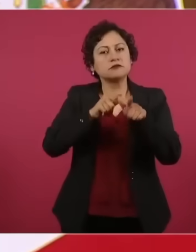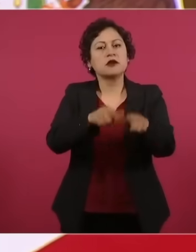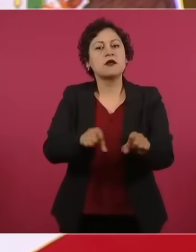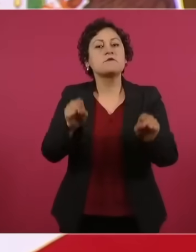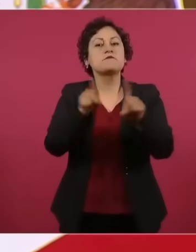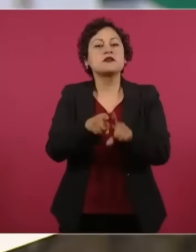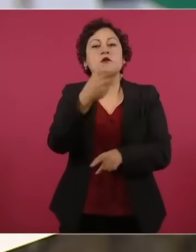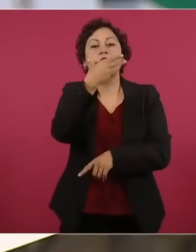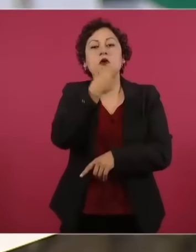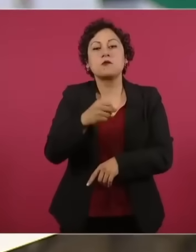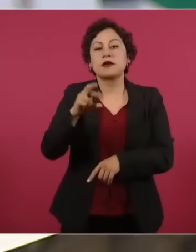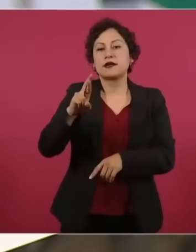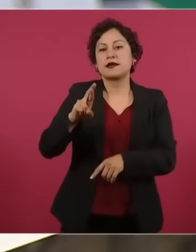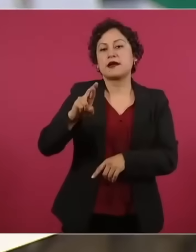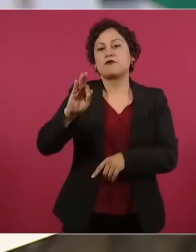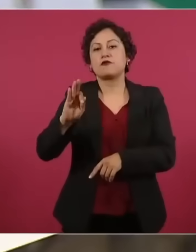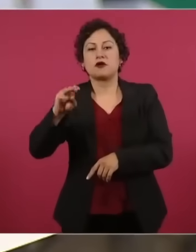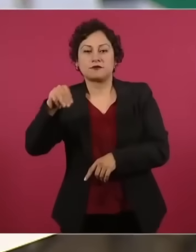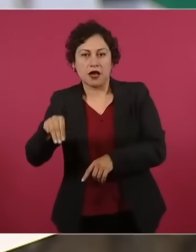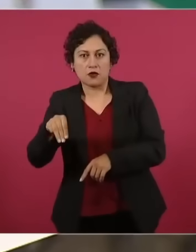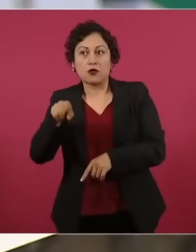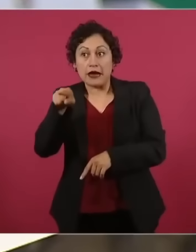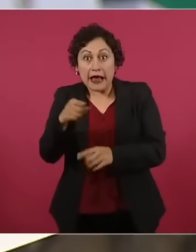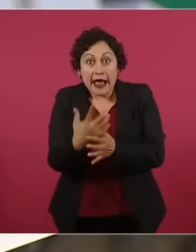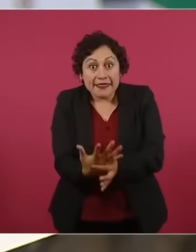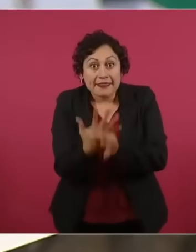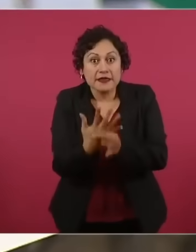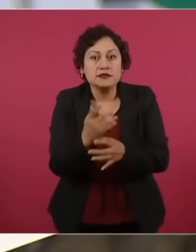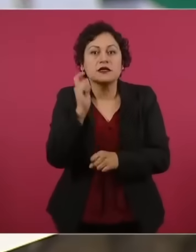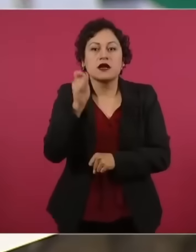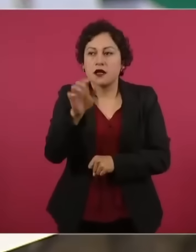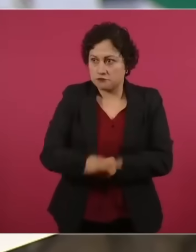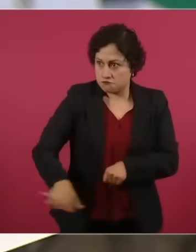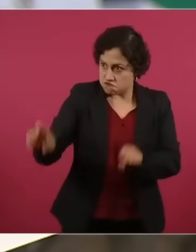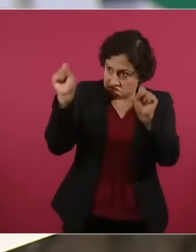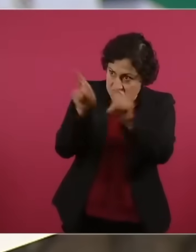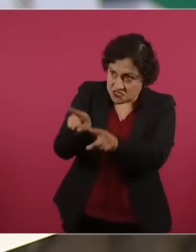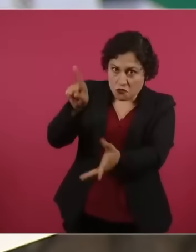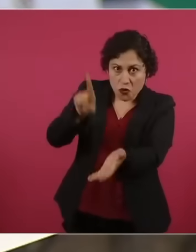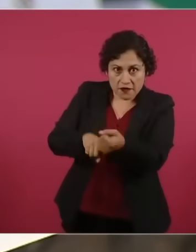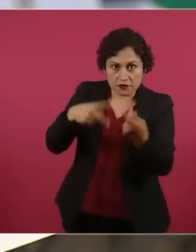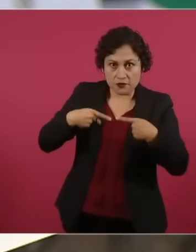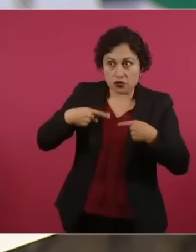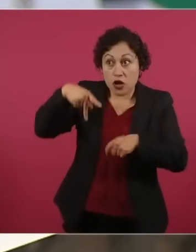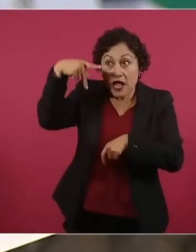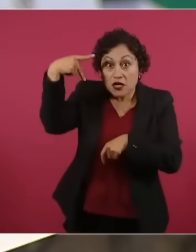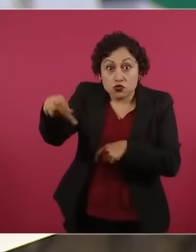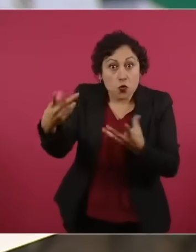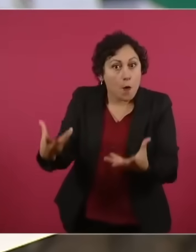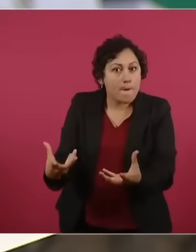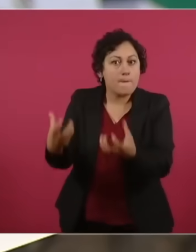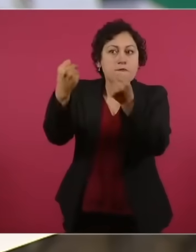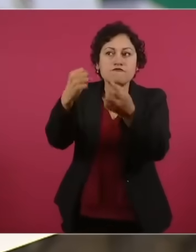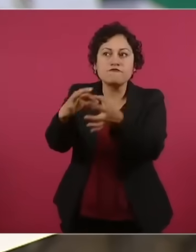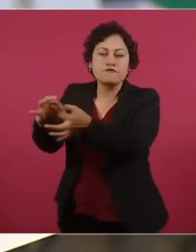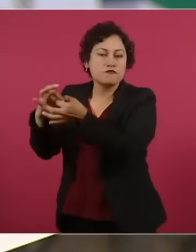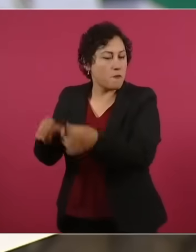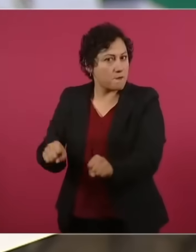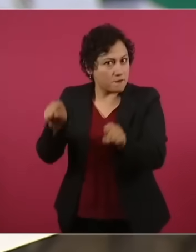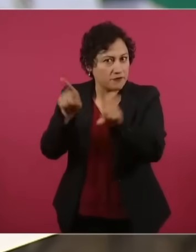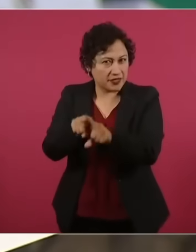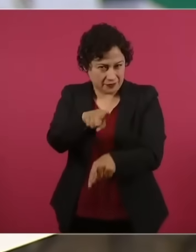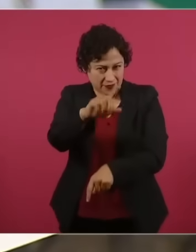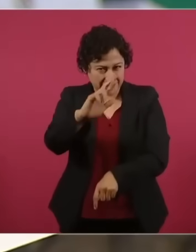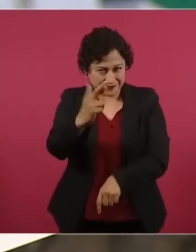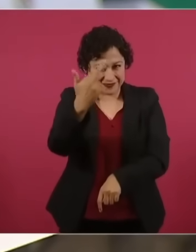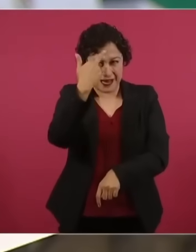el pueblo puede salvar al pueblo. No olvidamos cuando a Zapata le